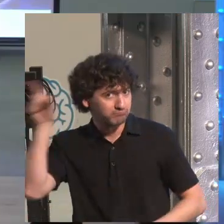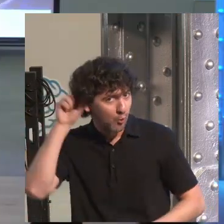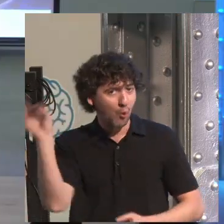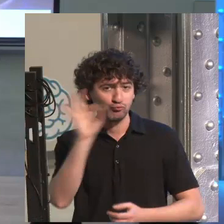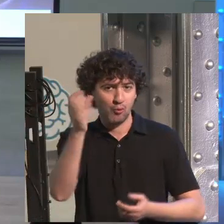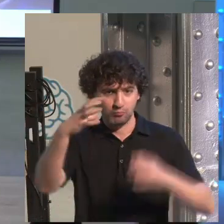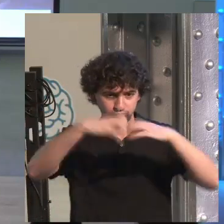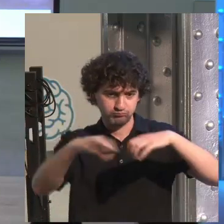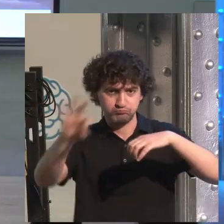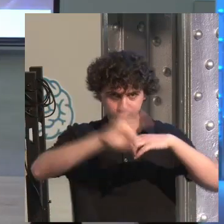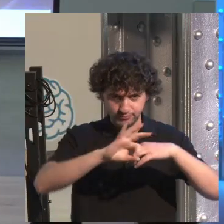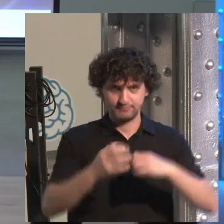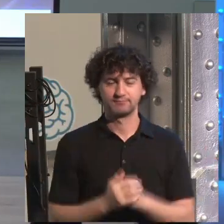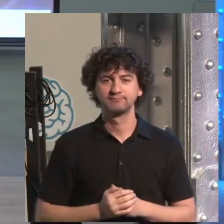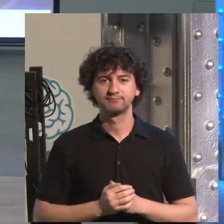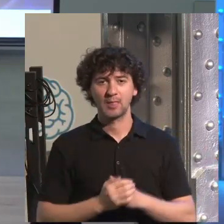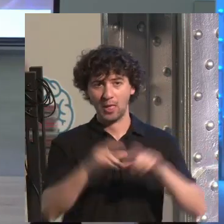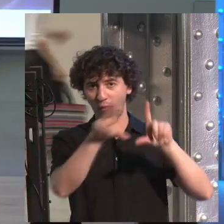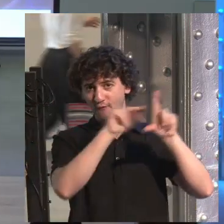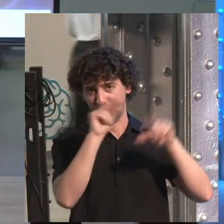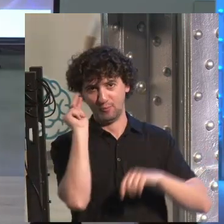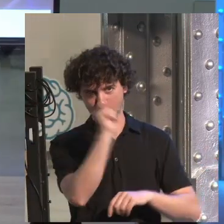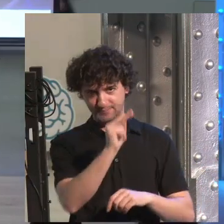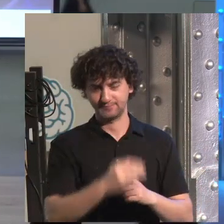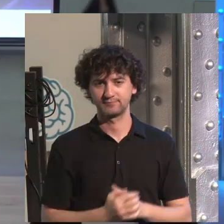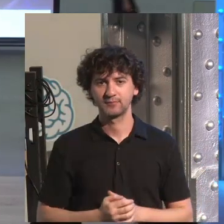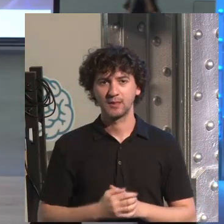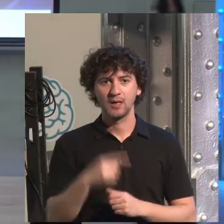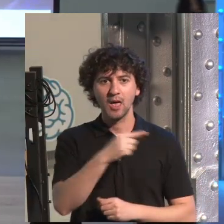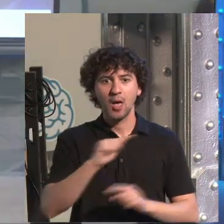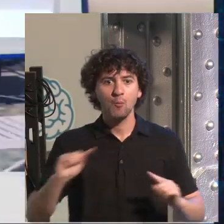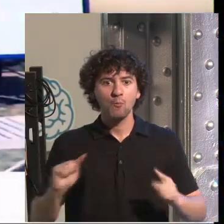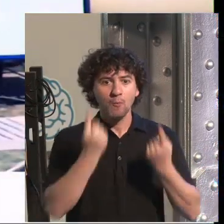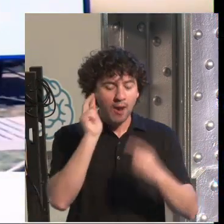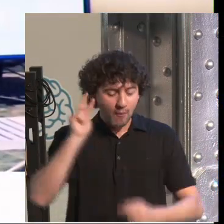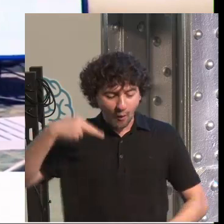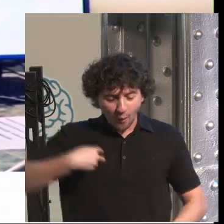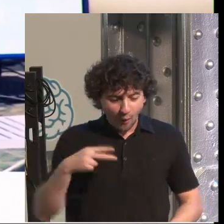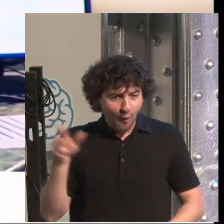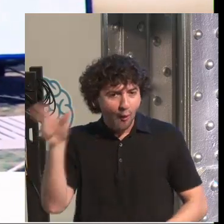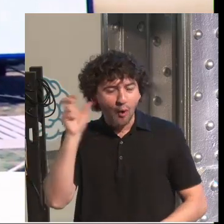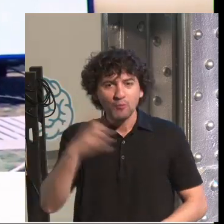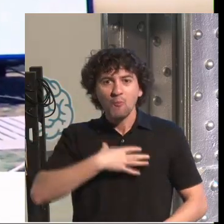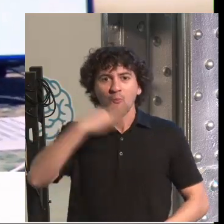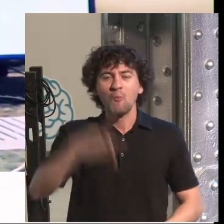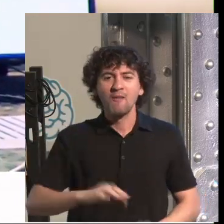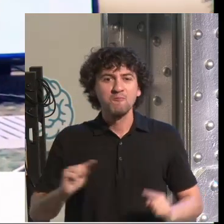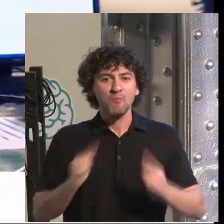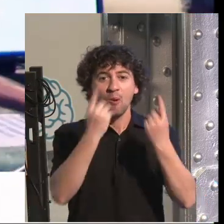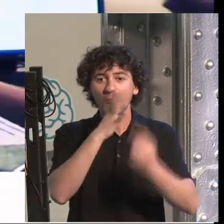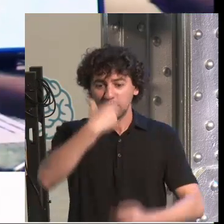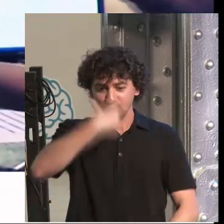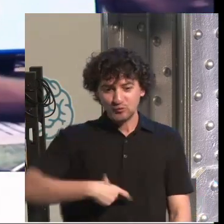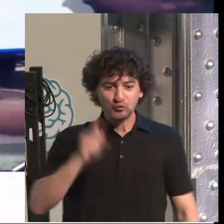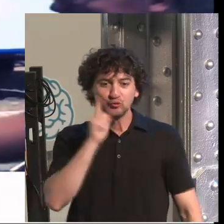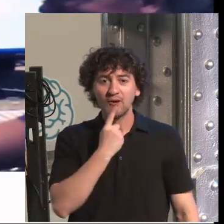technically your device is on. Can you tell? Ella oye por primera vez su propia voz, porque era sorda y